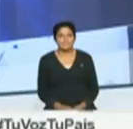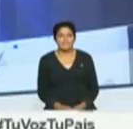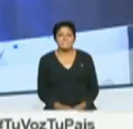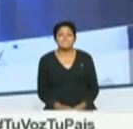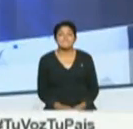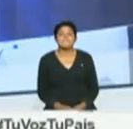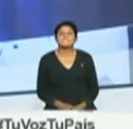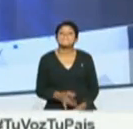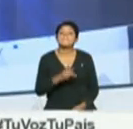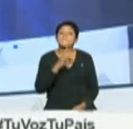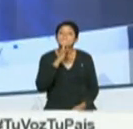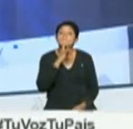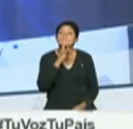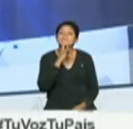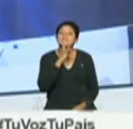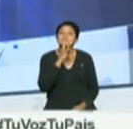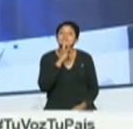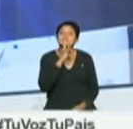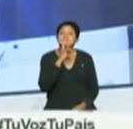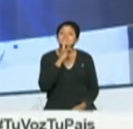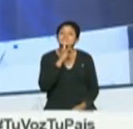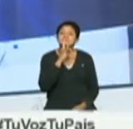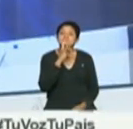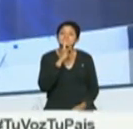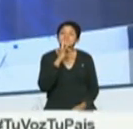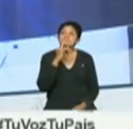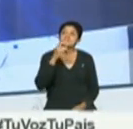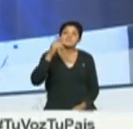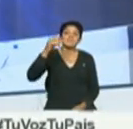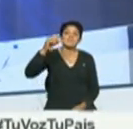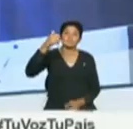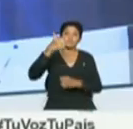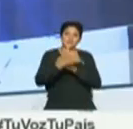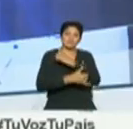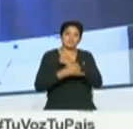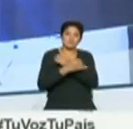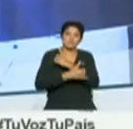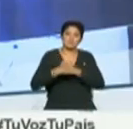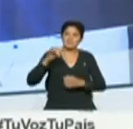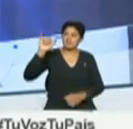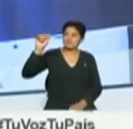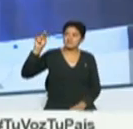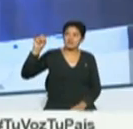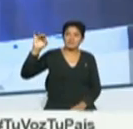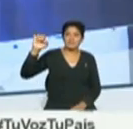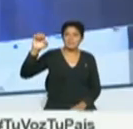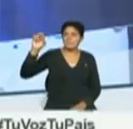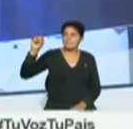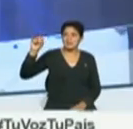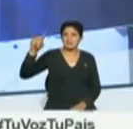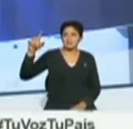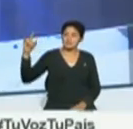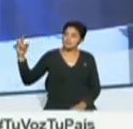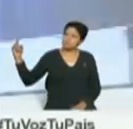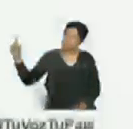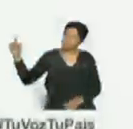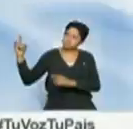Estados Unidos responde a los misiles hutíes lanzados desde Yemen, destruyendo 3 de sus